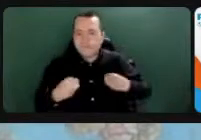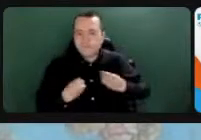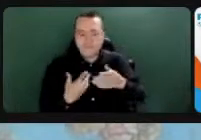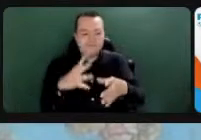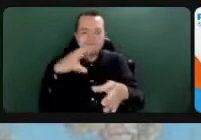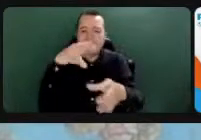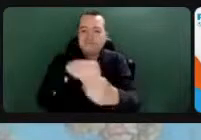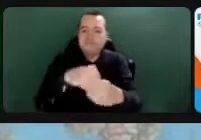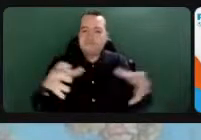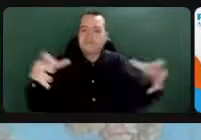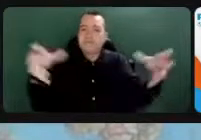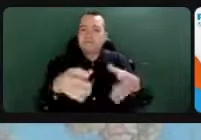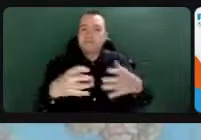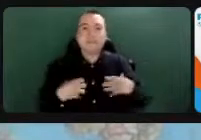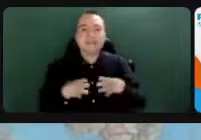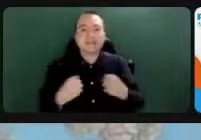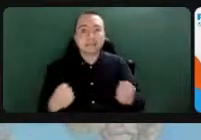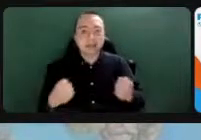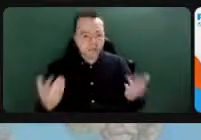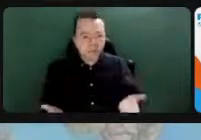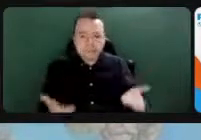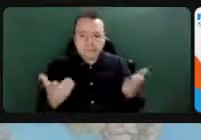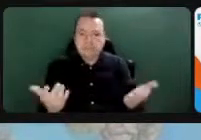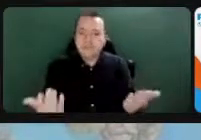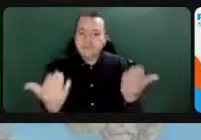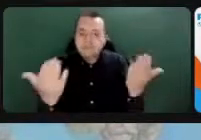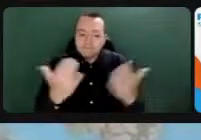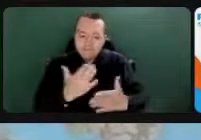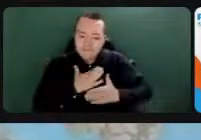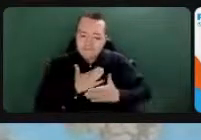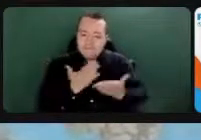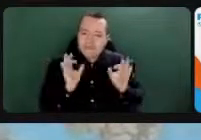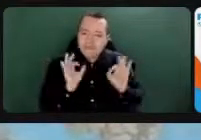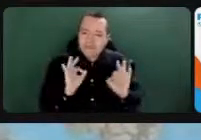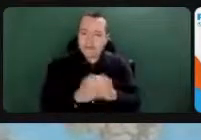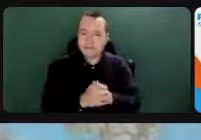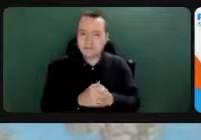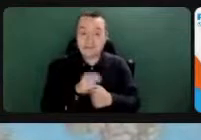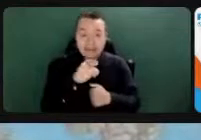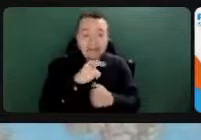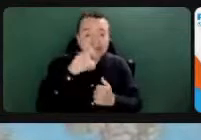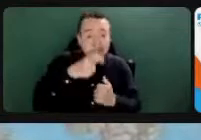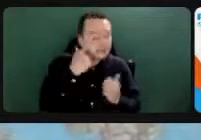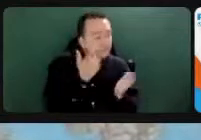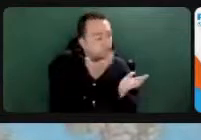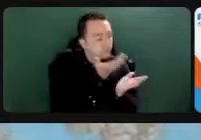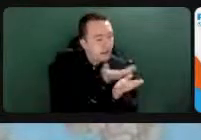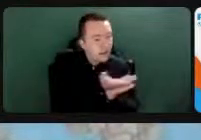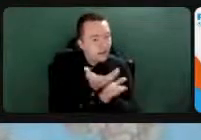eje central de todo lo que hacemos. Y para eso necesitamos evidencia. Muchas gracias.